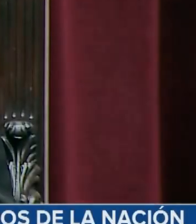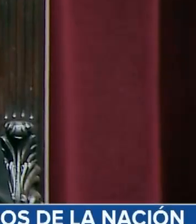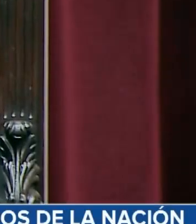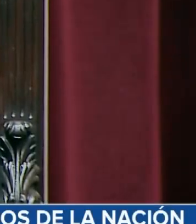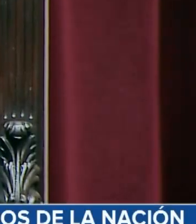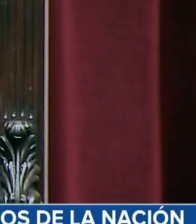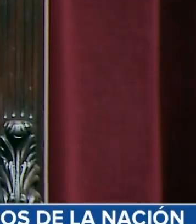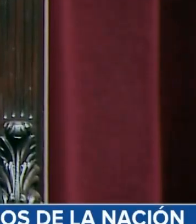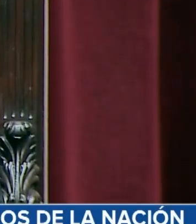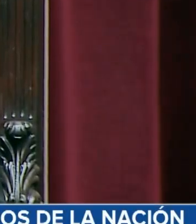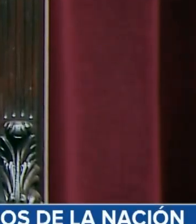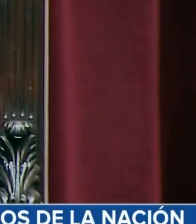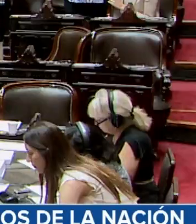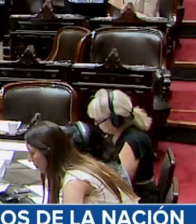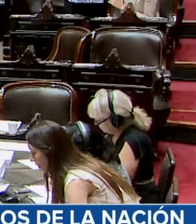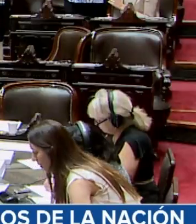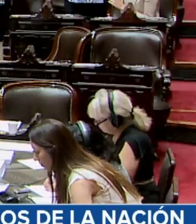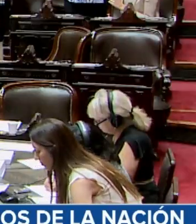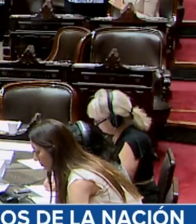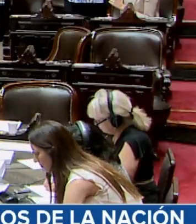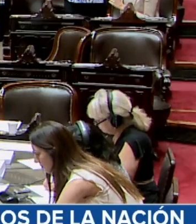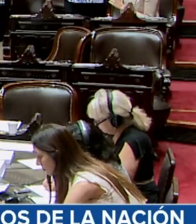En uso de la palabra el diputado Miguel Nani.